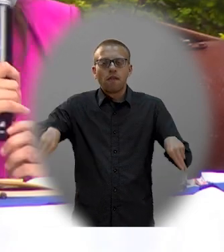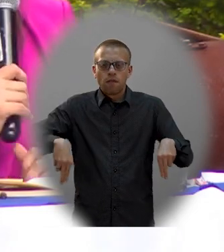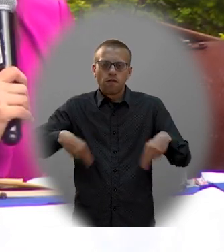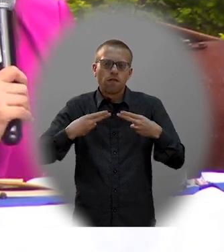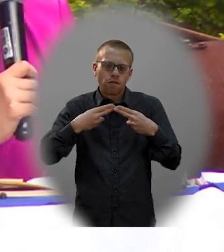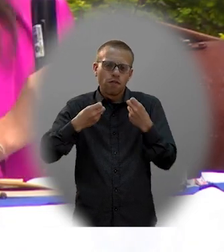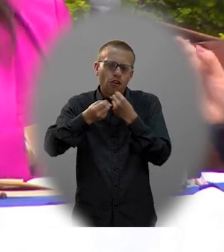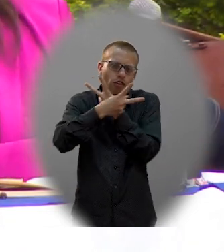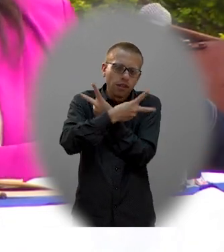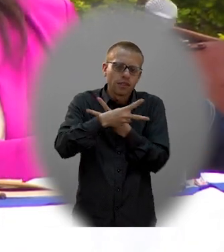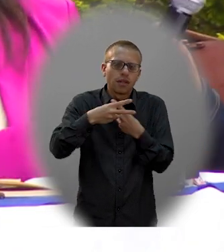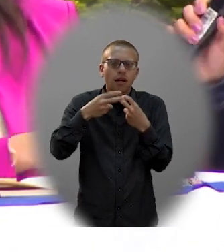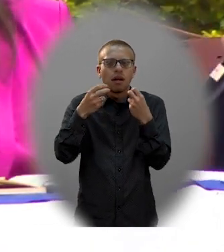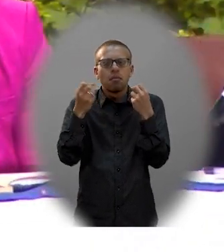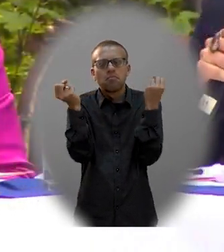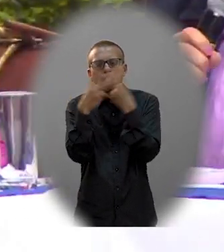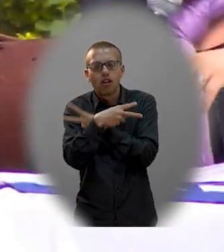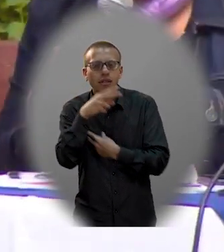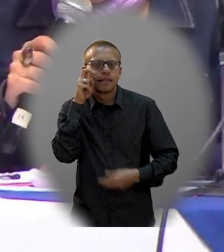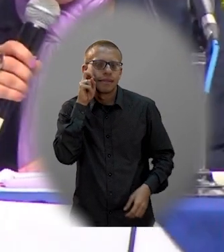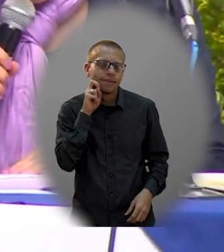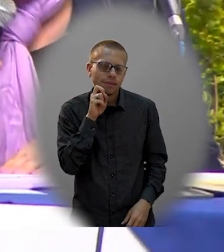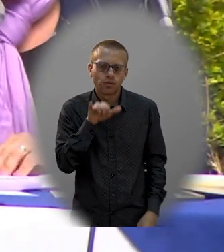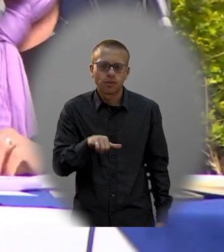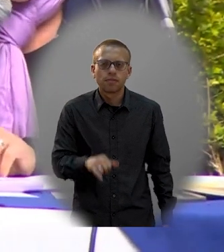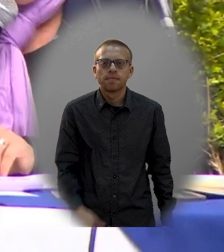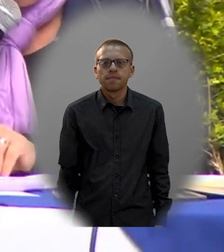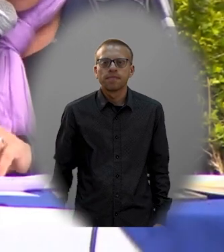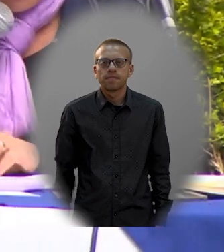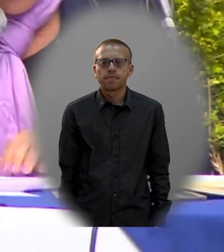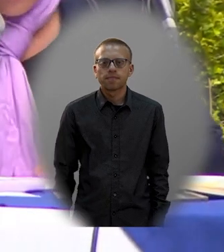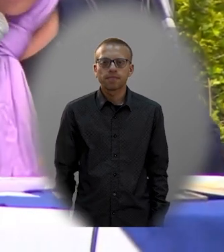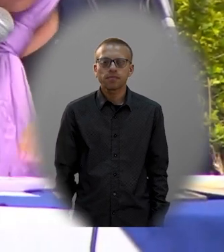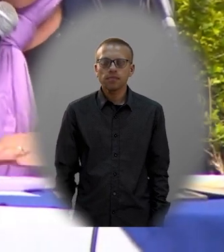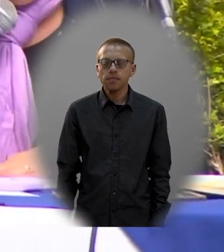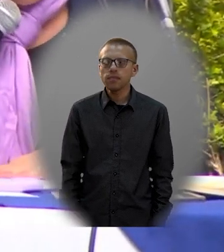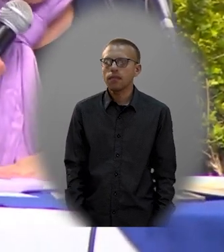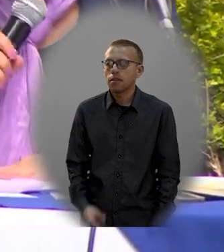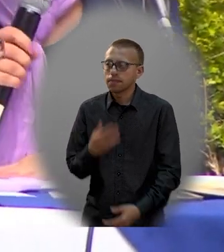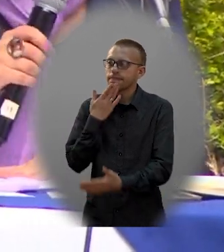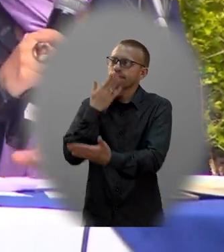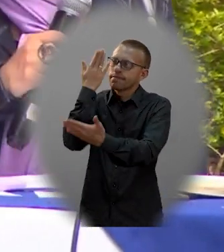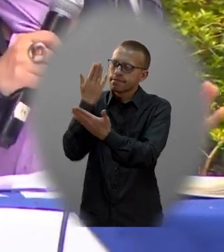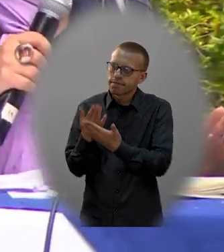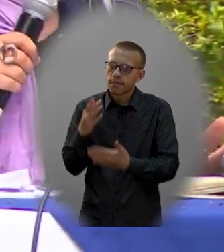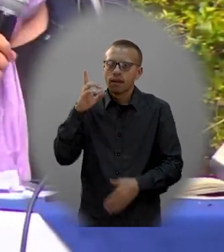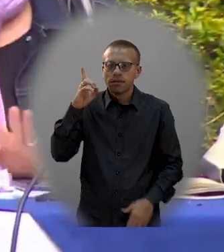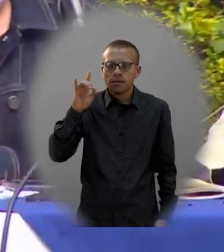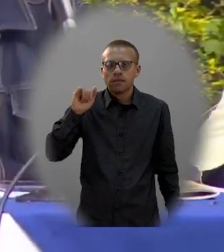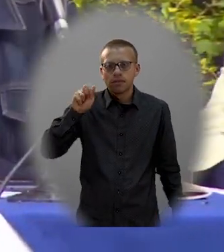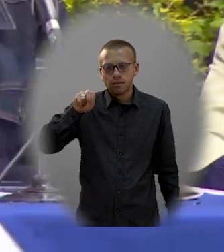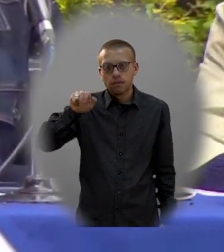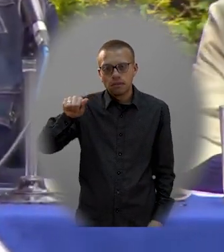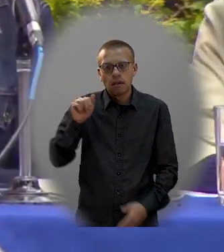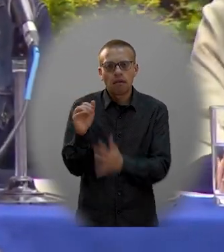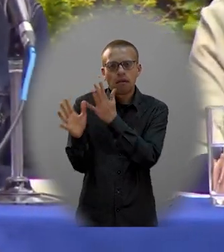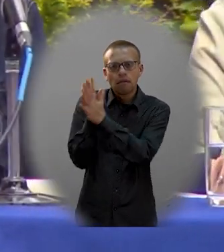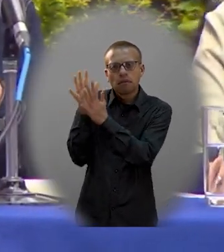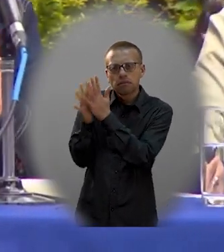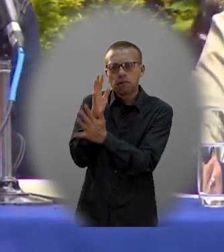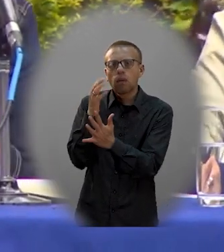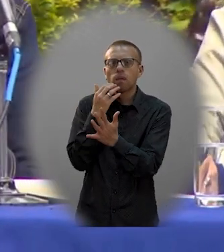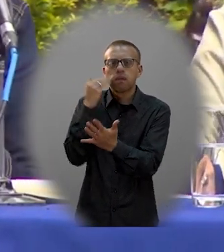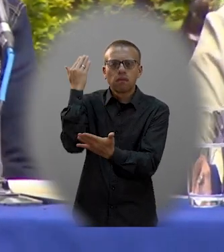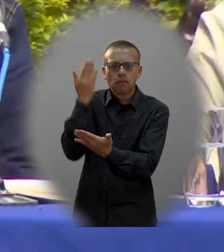violencias sexuales. Muchas gracias, Diana. Muy importante todos estos comentarios que nos vienen haciendo justamente